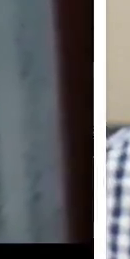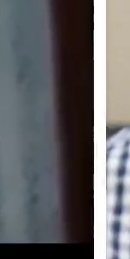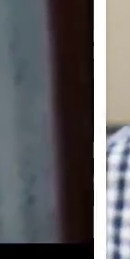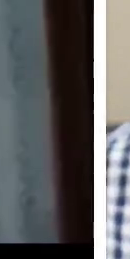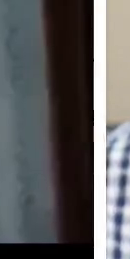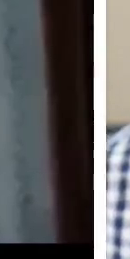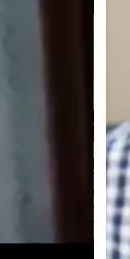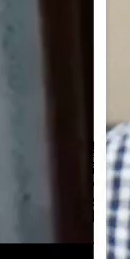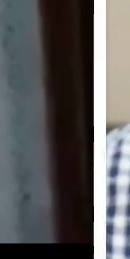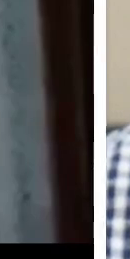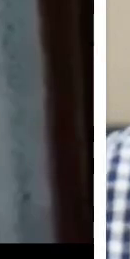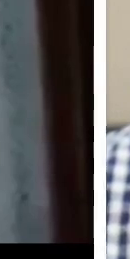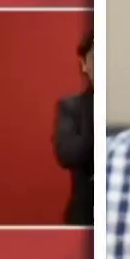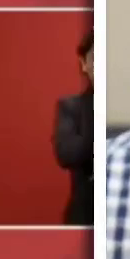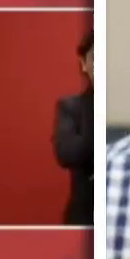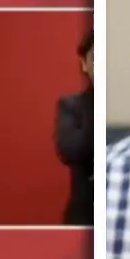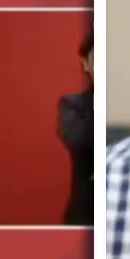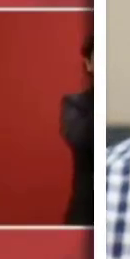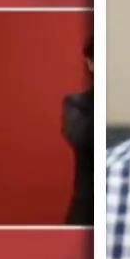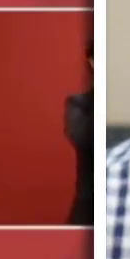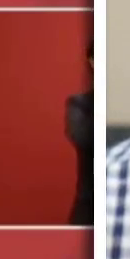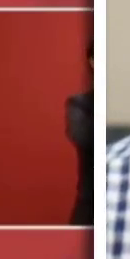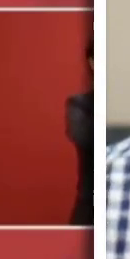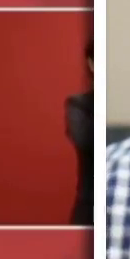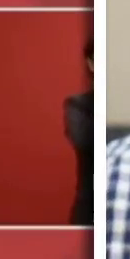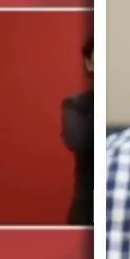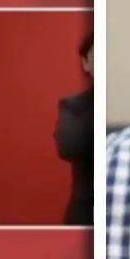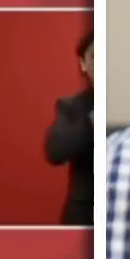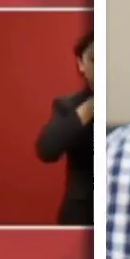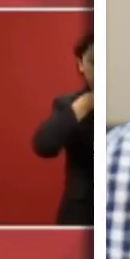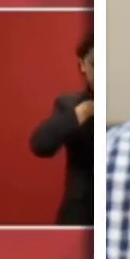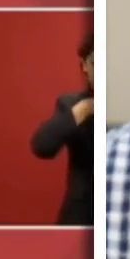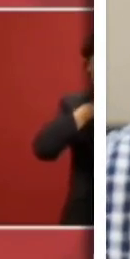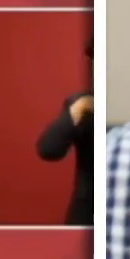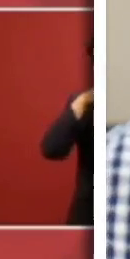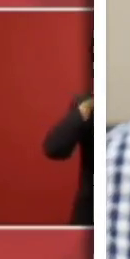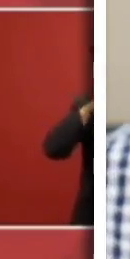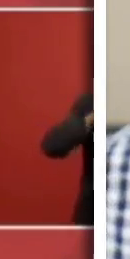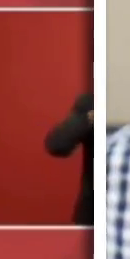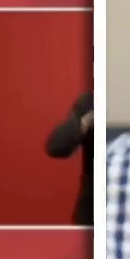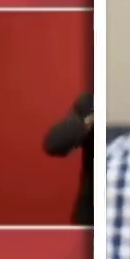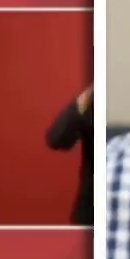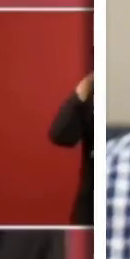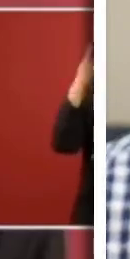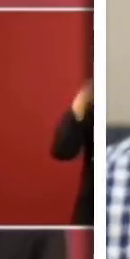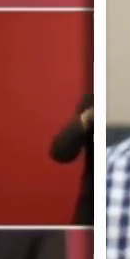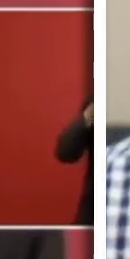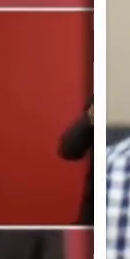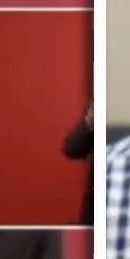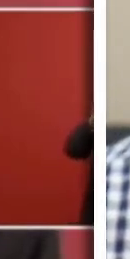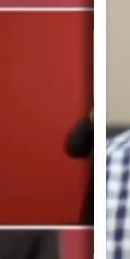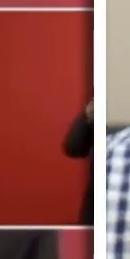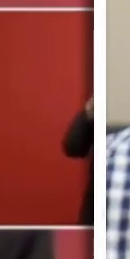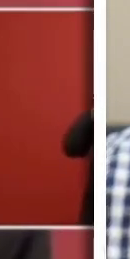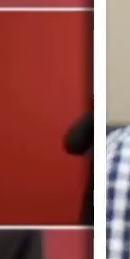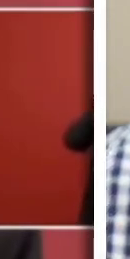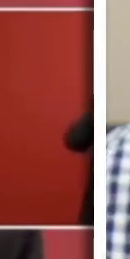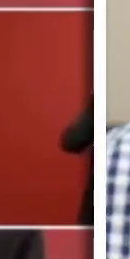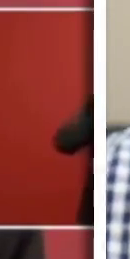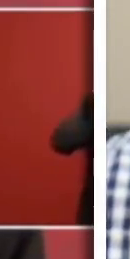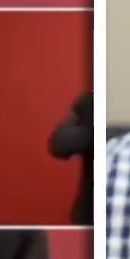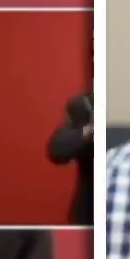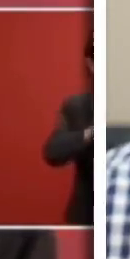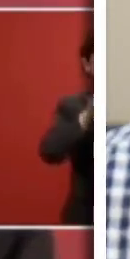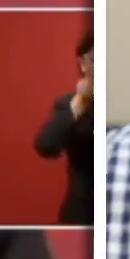platicar y en medio de todo a christopher landau el embajador de eeuu en nuestro país que está haciendo una gira también